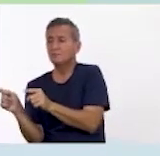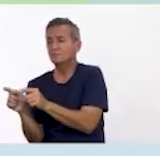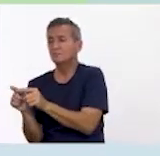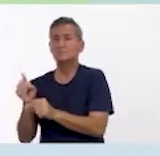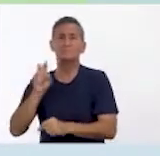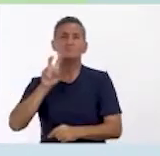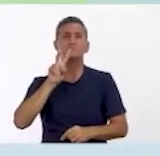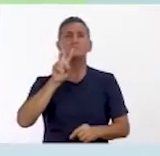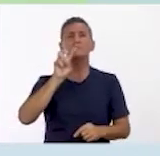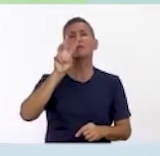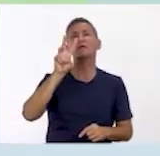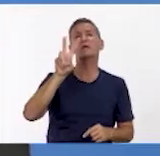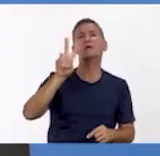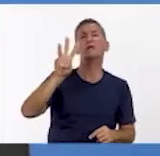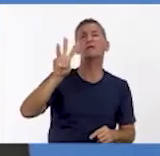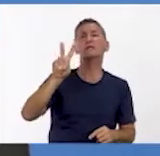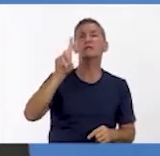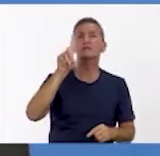cuadrados. Tienen